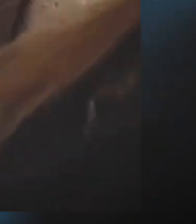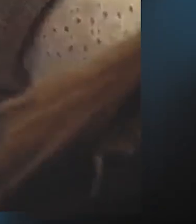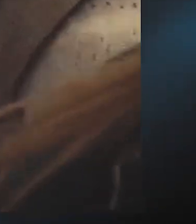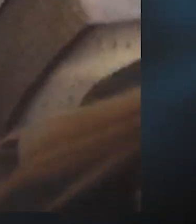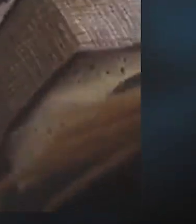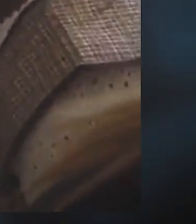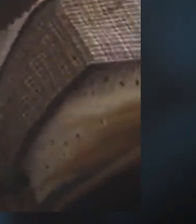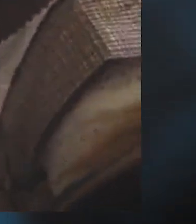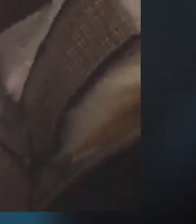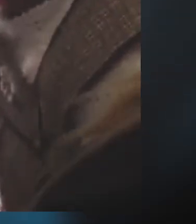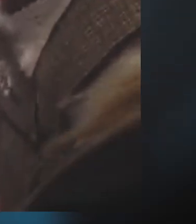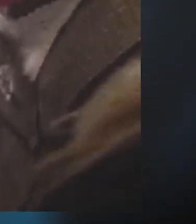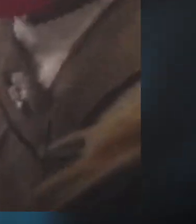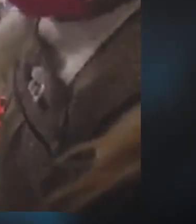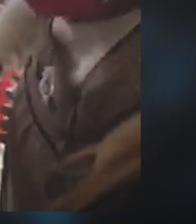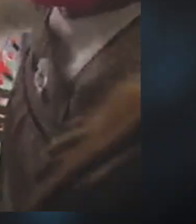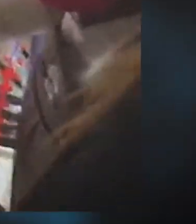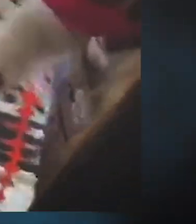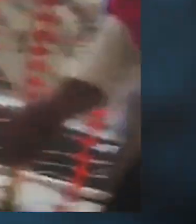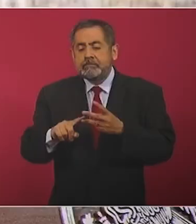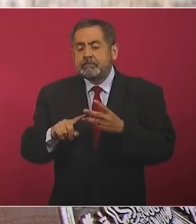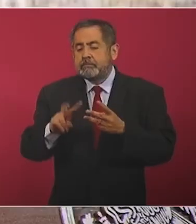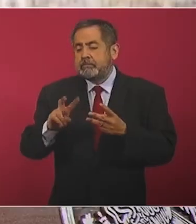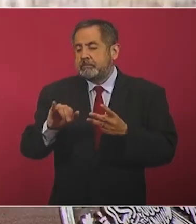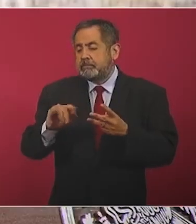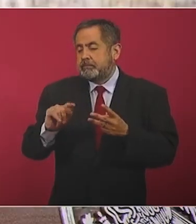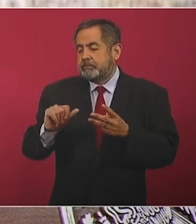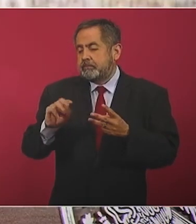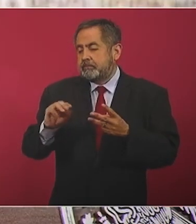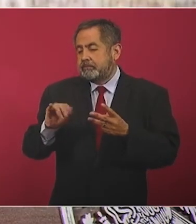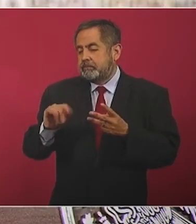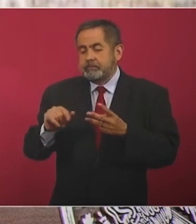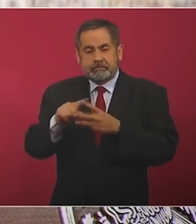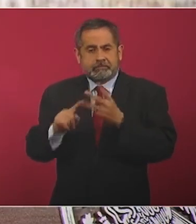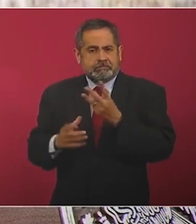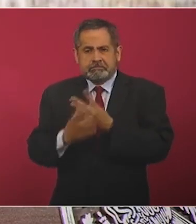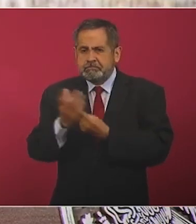Carbohidratos, proteínas y vitaminas.